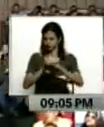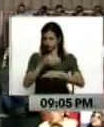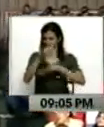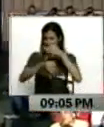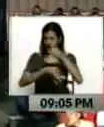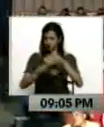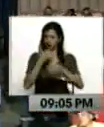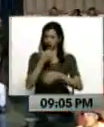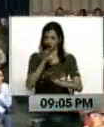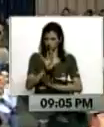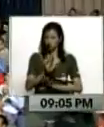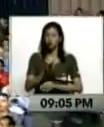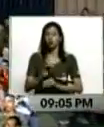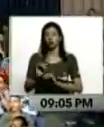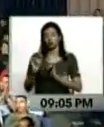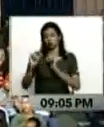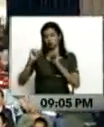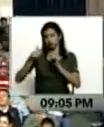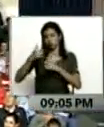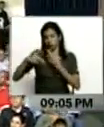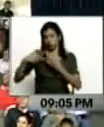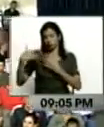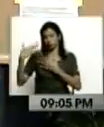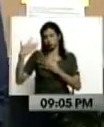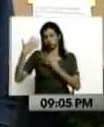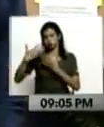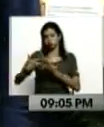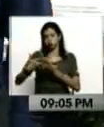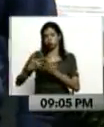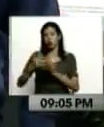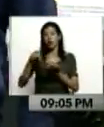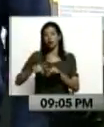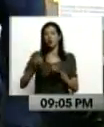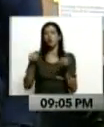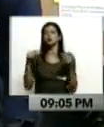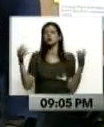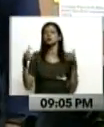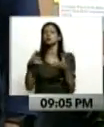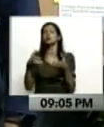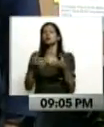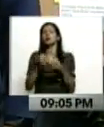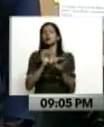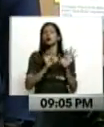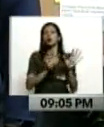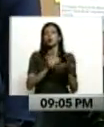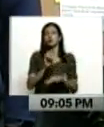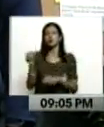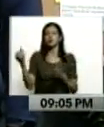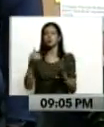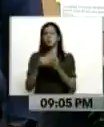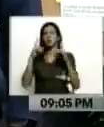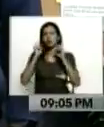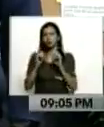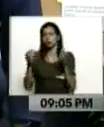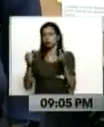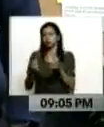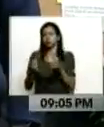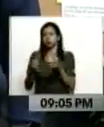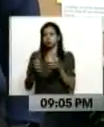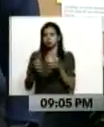a decir algo cuando llegó la revolución aquí habían 900,000